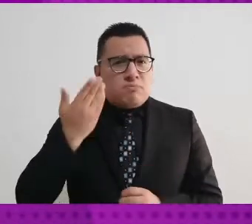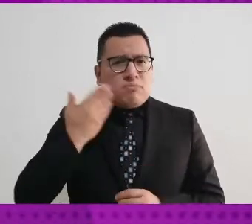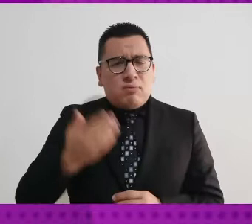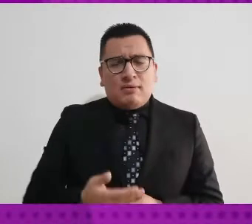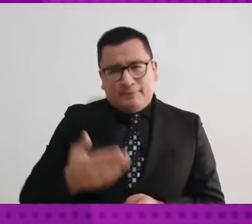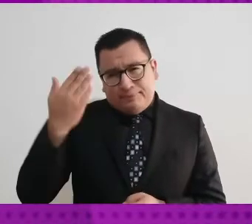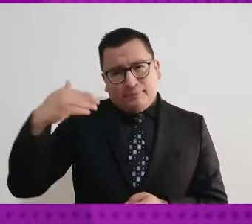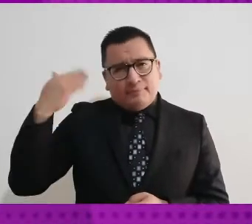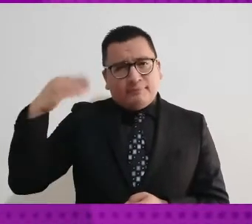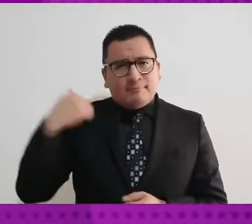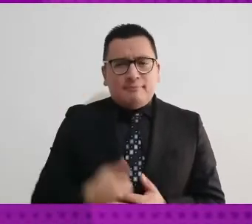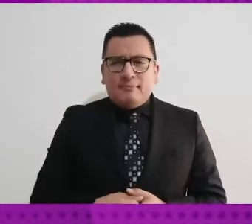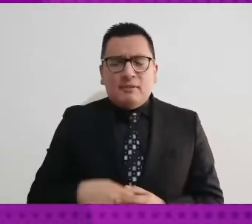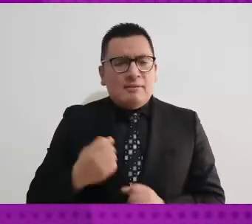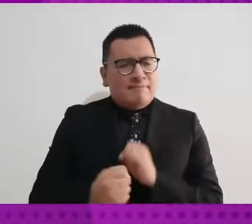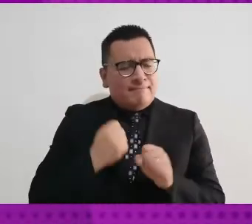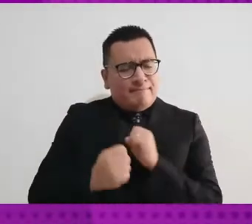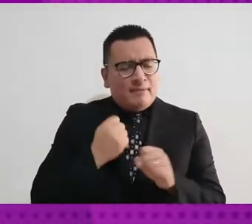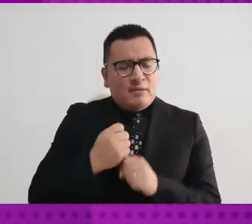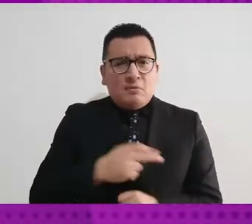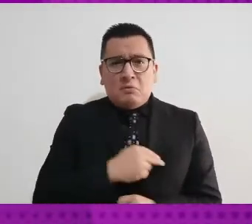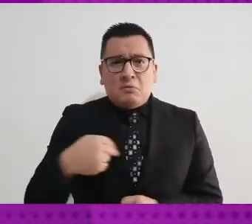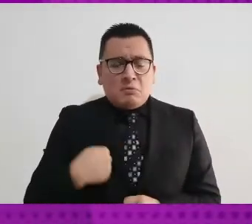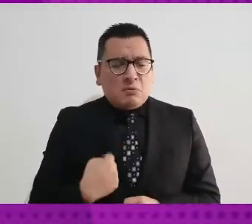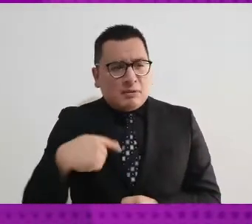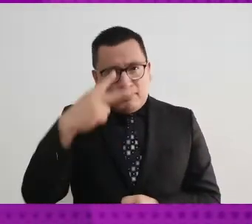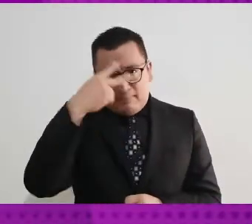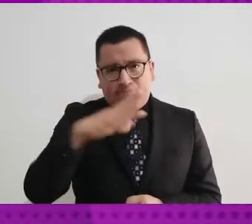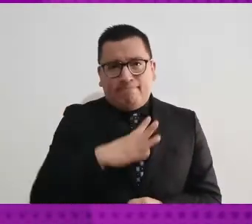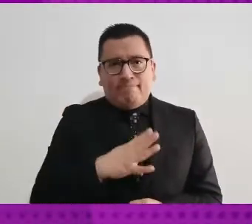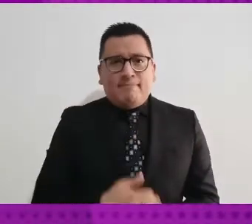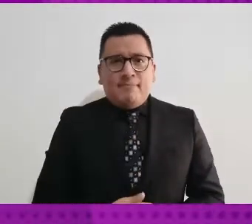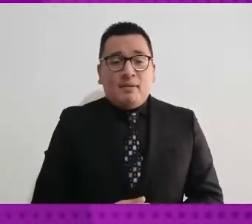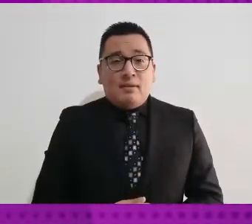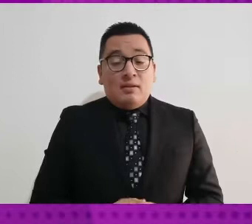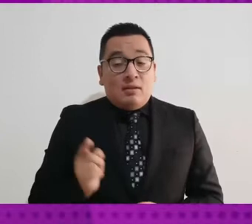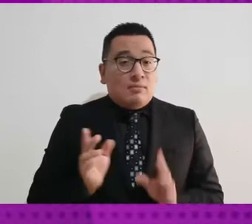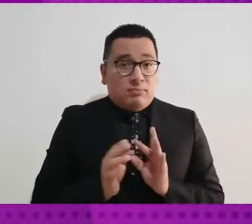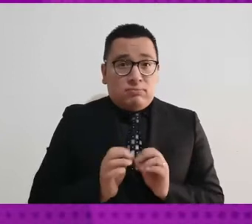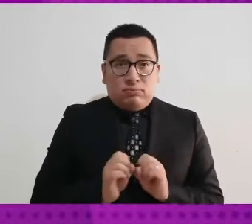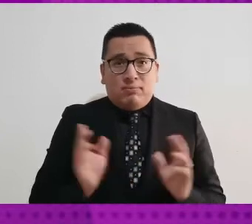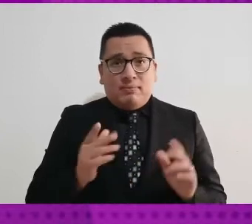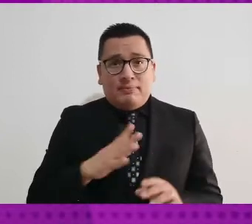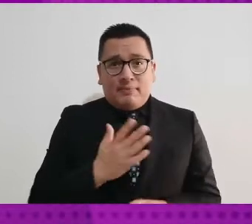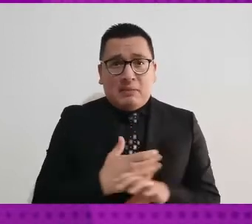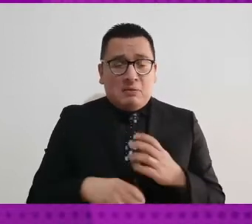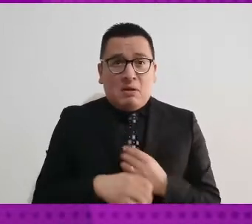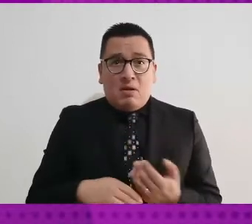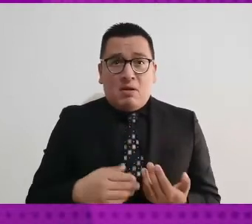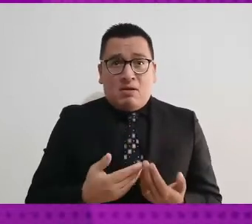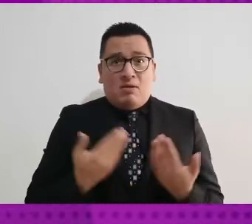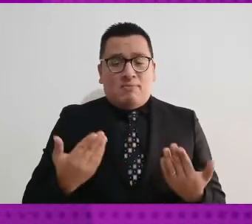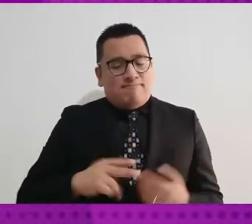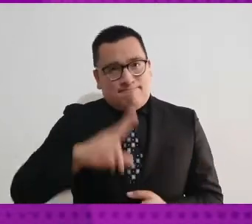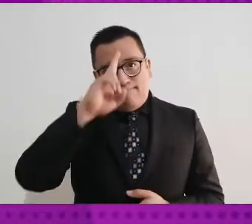costumbres que en la época, a lo largo de los años, hemos tenido los mexicanos, ¿no? Bien lo dices, hay objetos que hoy